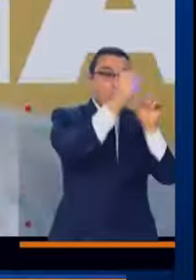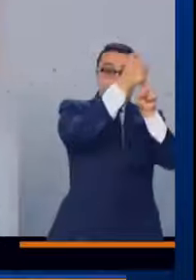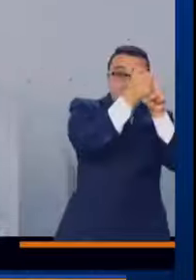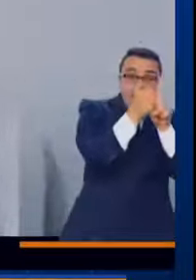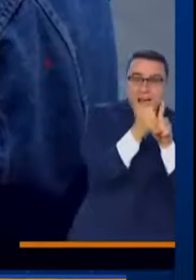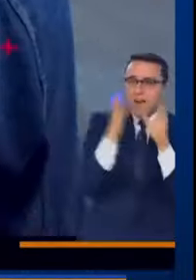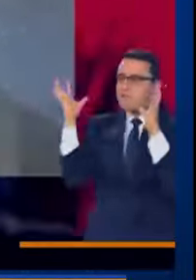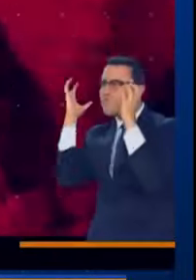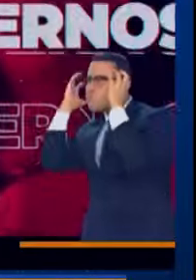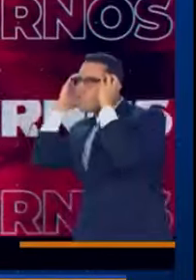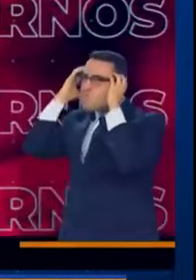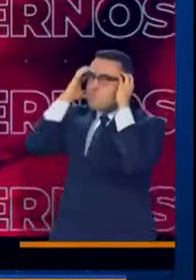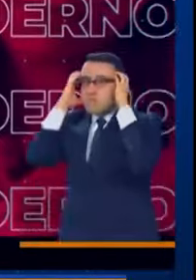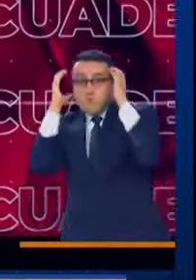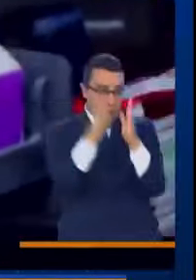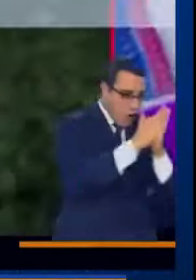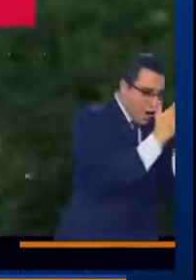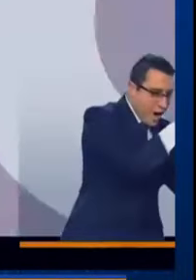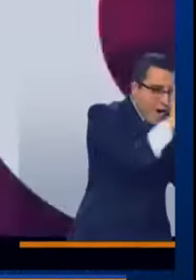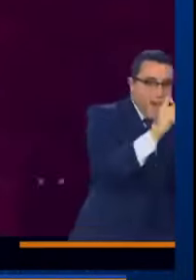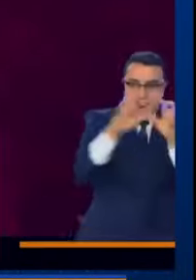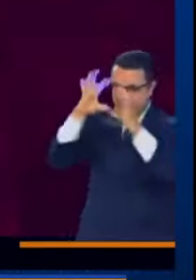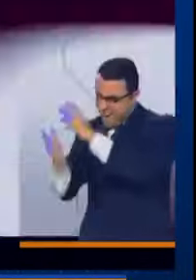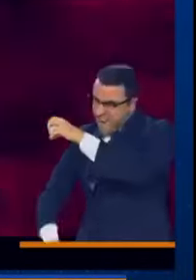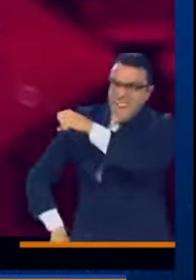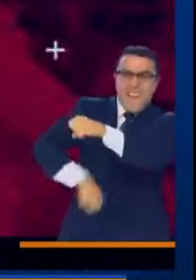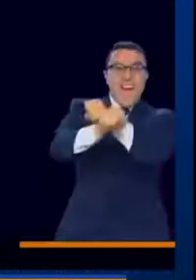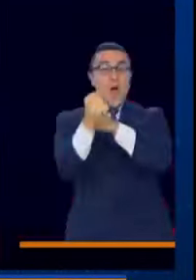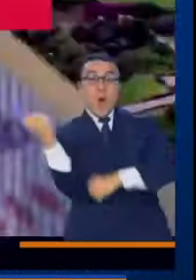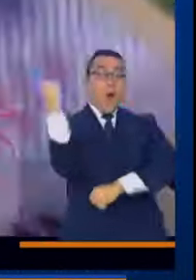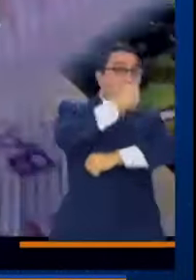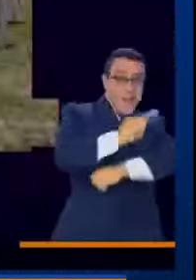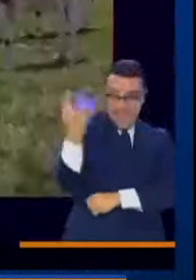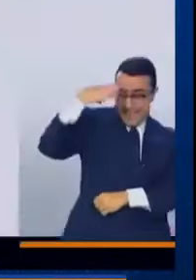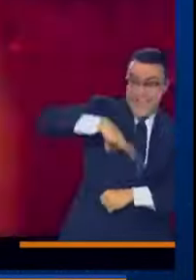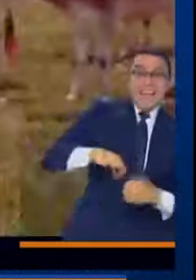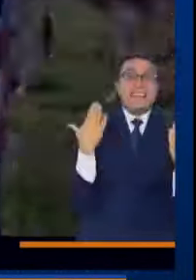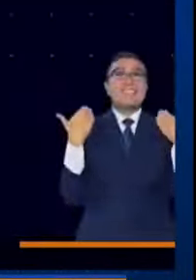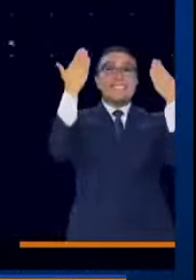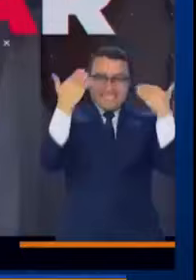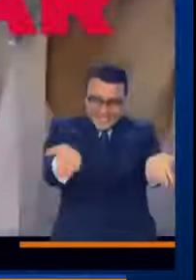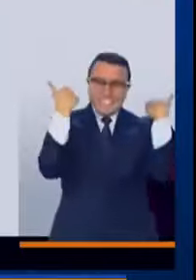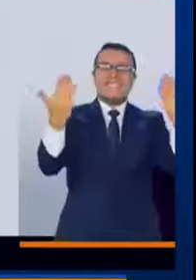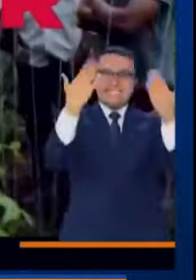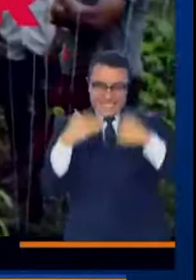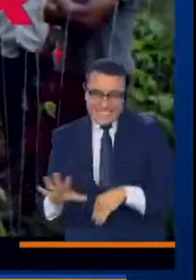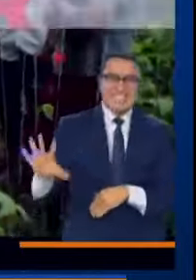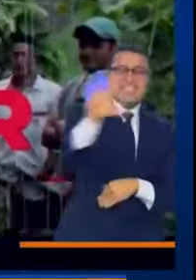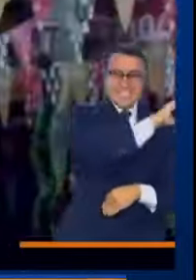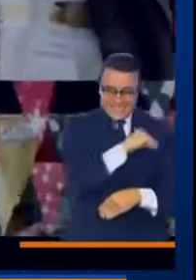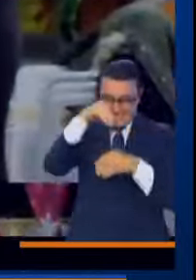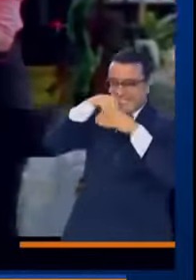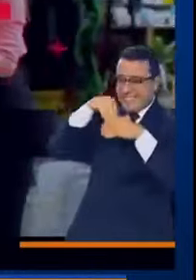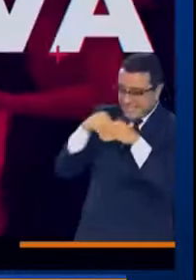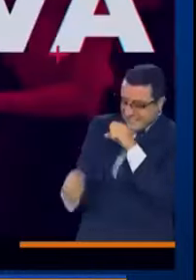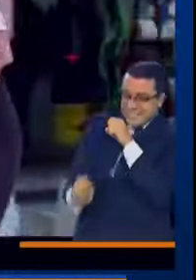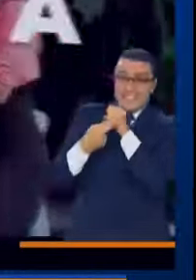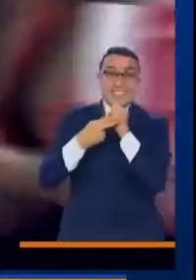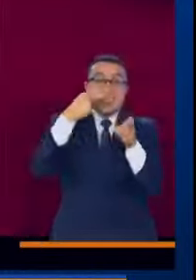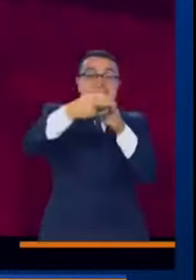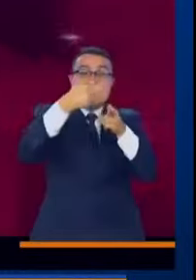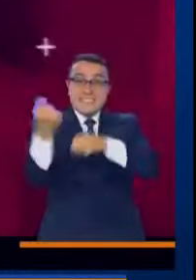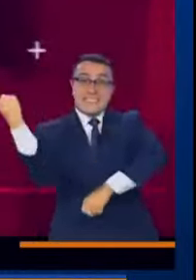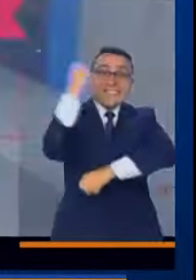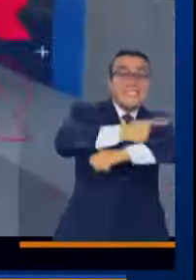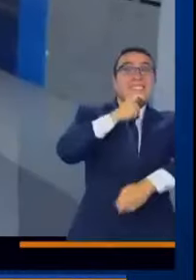frontera incluso puede adicionar 2 días más. Será el gobierno el que tiene que tener la decisión si adelanta la jornada o